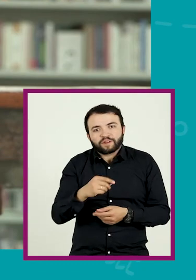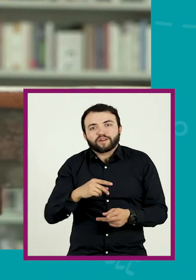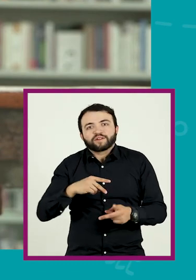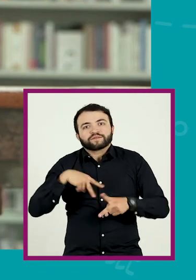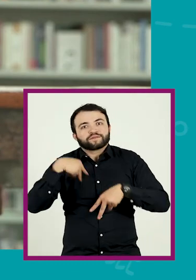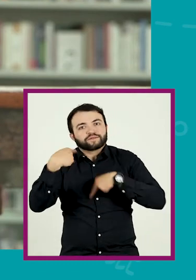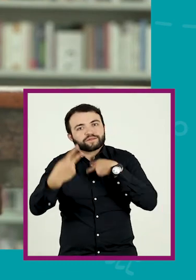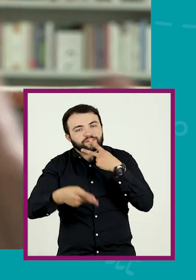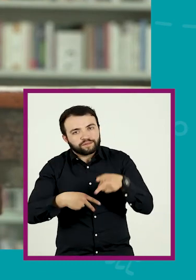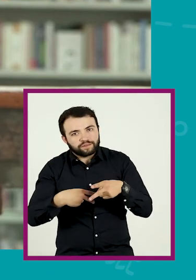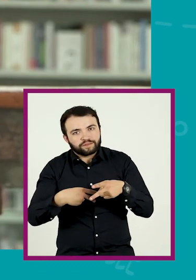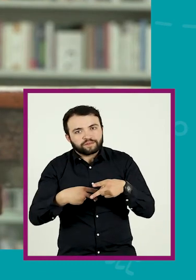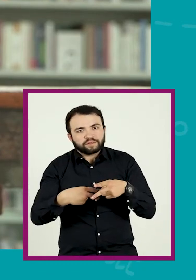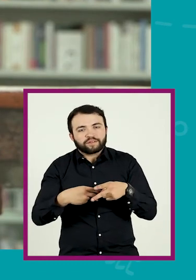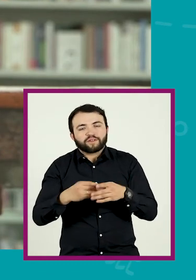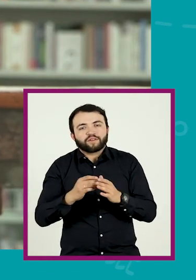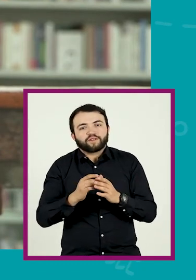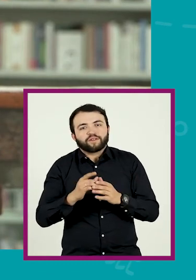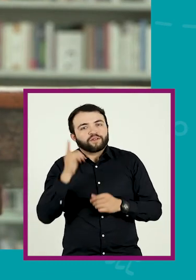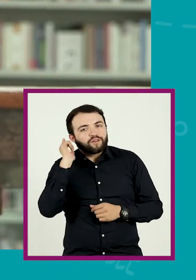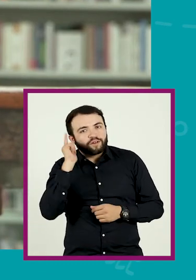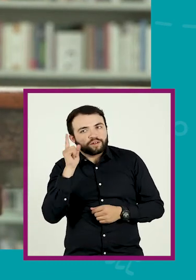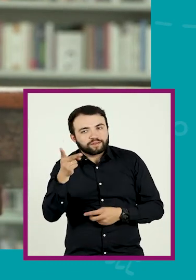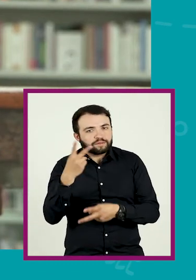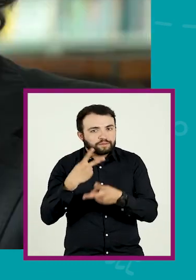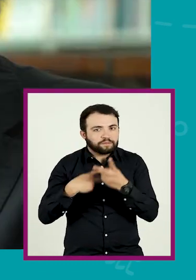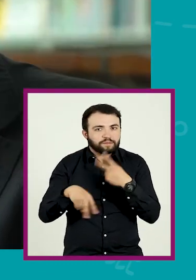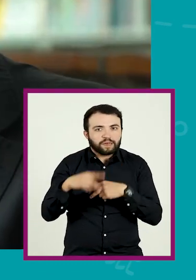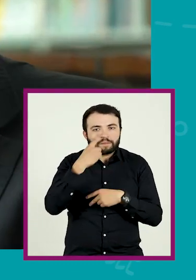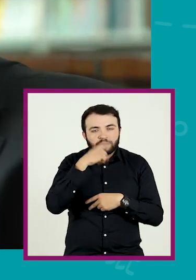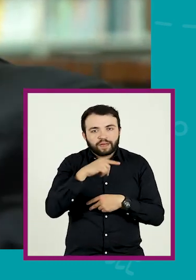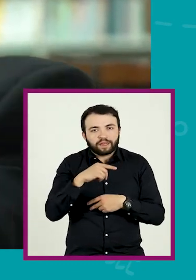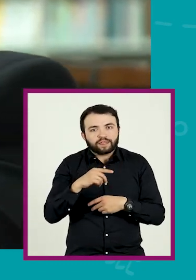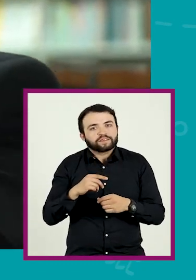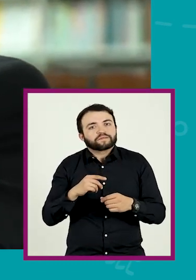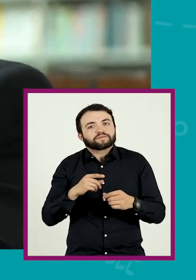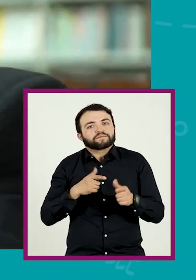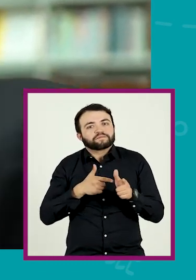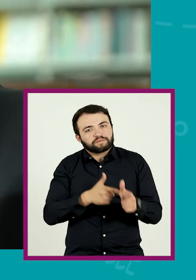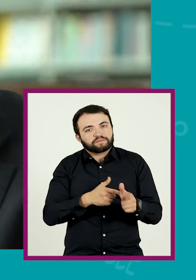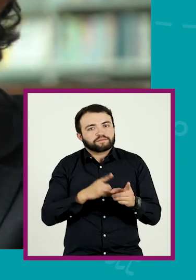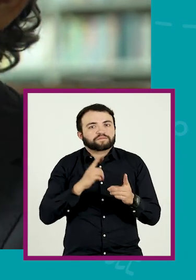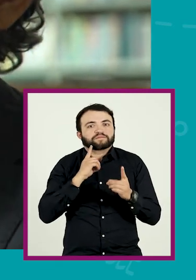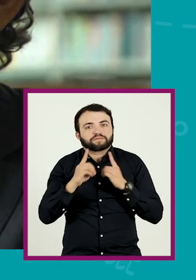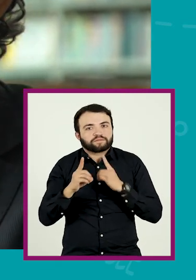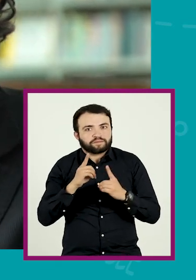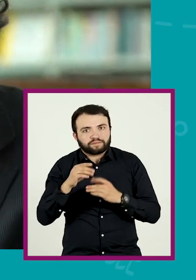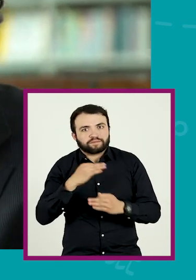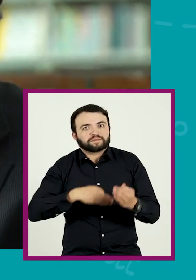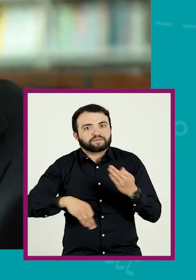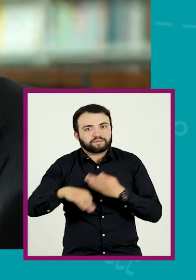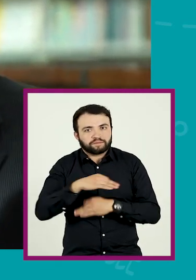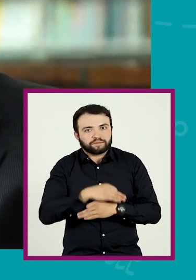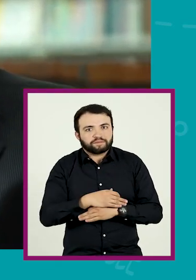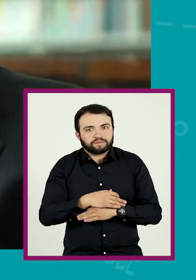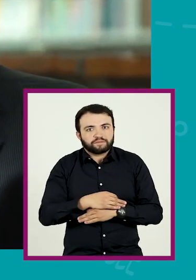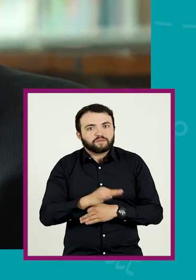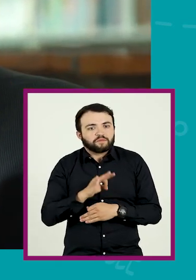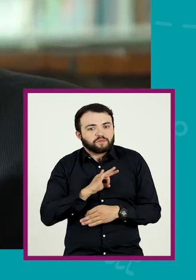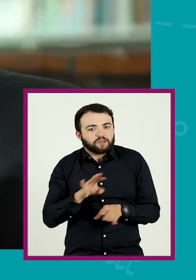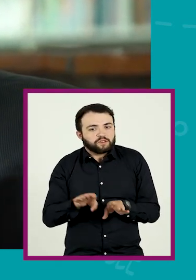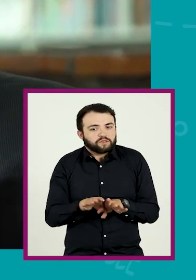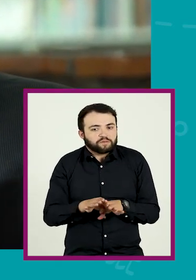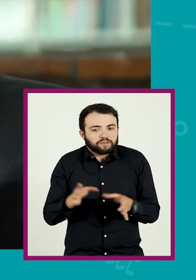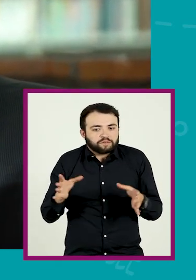muchas gracias. Ricardo Vázquez, en otra ocasión esperemos conversar para que los muchachos y muchachas que vean esto